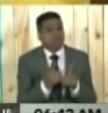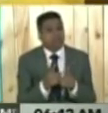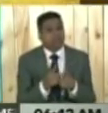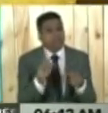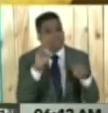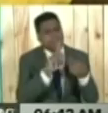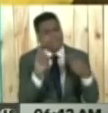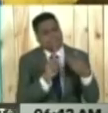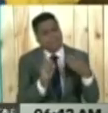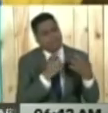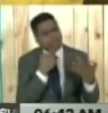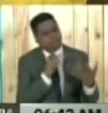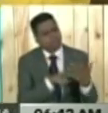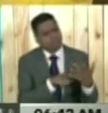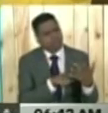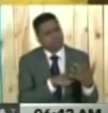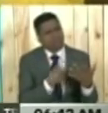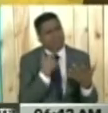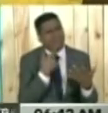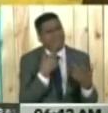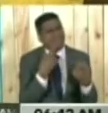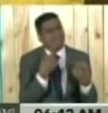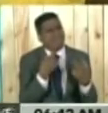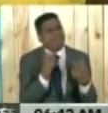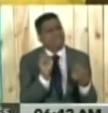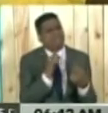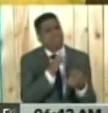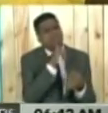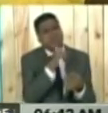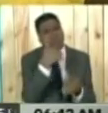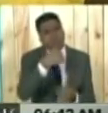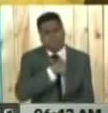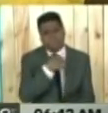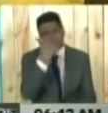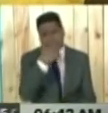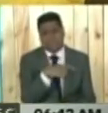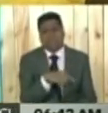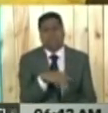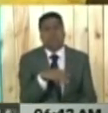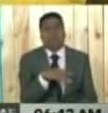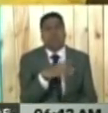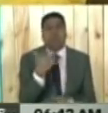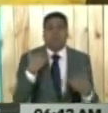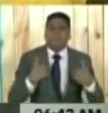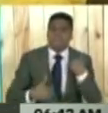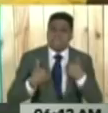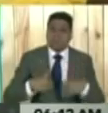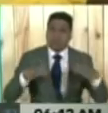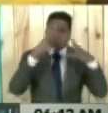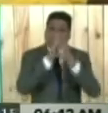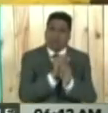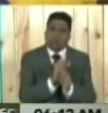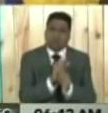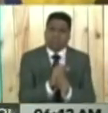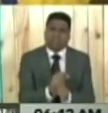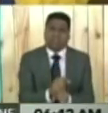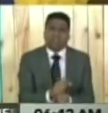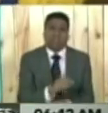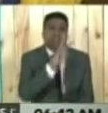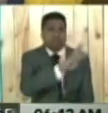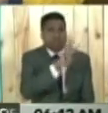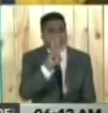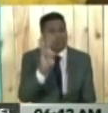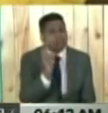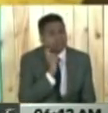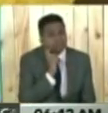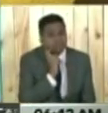mal que hacemos, ¿no? En este caso, nosotros, yo mismo, ahí mismo, eso fue un miércoles en la noche, me acuerdo, que le di a la página como 30 veces porque no podía